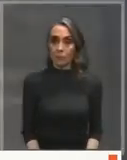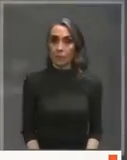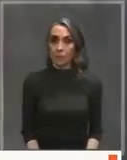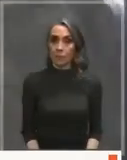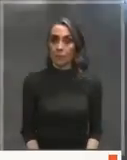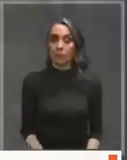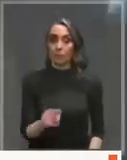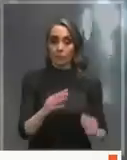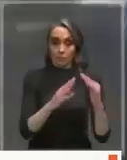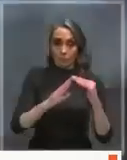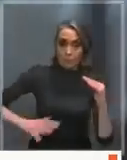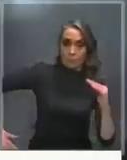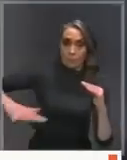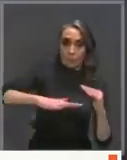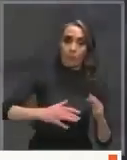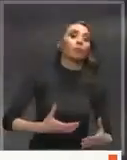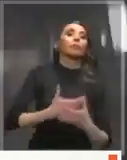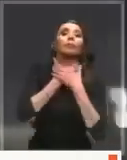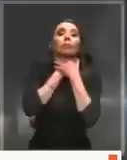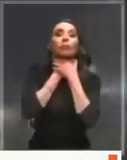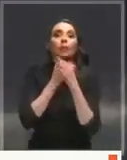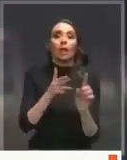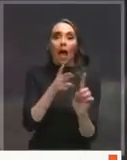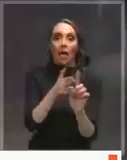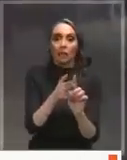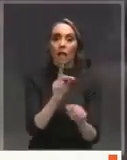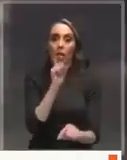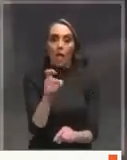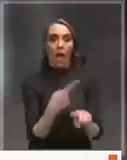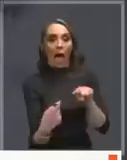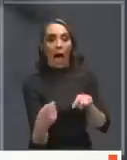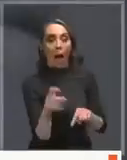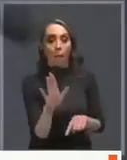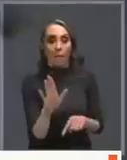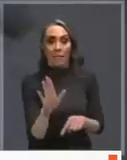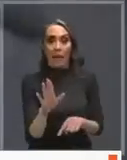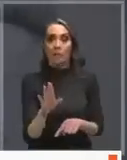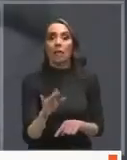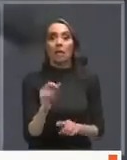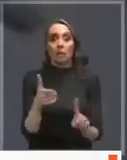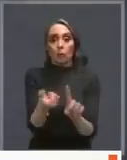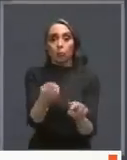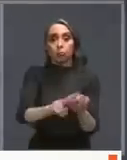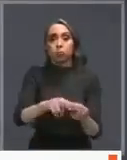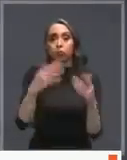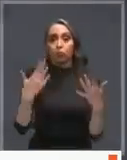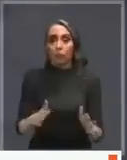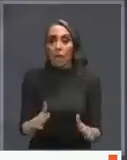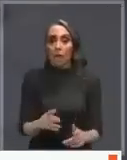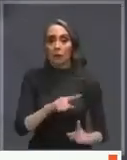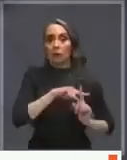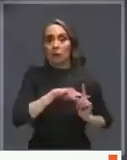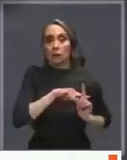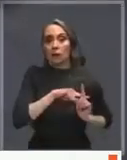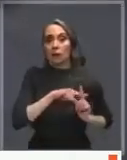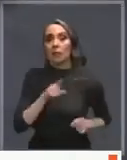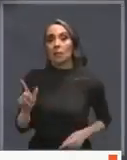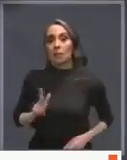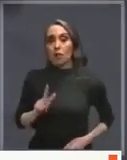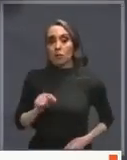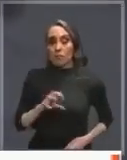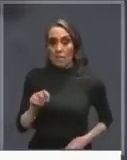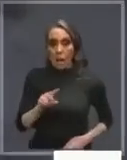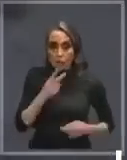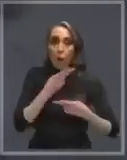Todo en una zona donde hay asaltos, hay amenazas y se ha asesinado. Y está el calvario de Santos, que aunque ha